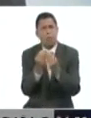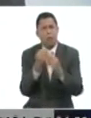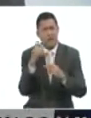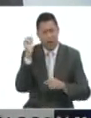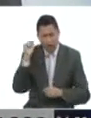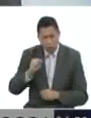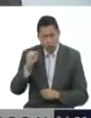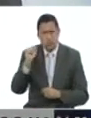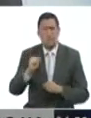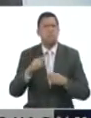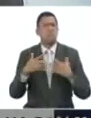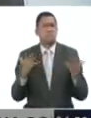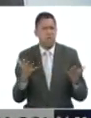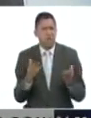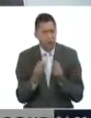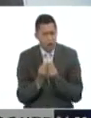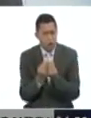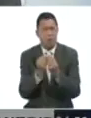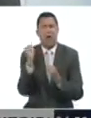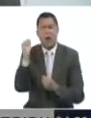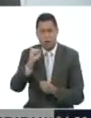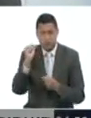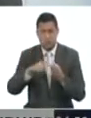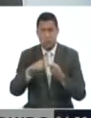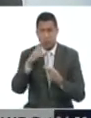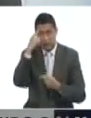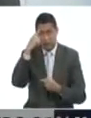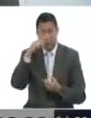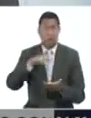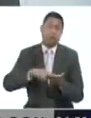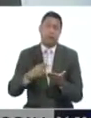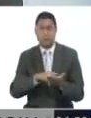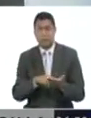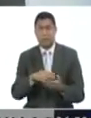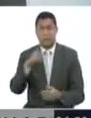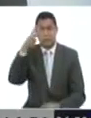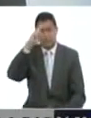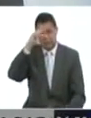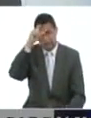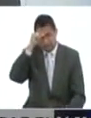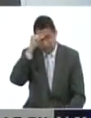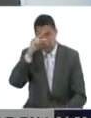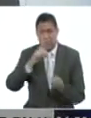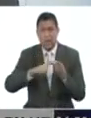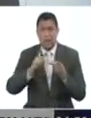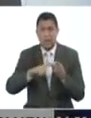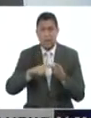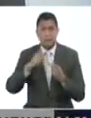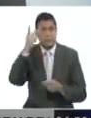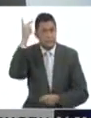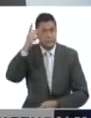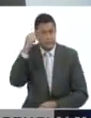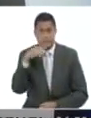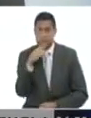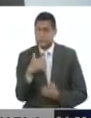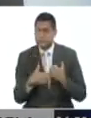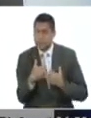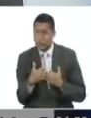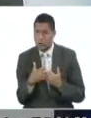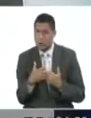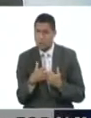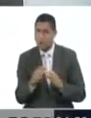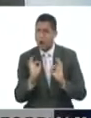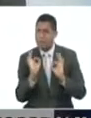autismo. ¿Qué cosas pueden acompañar al autismo? La epilepsia, el retardo mental, conductas psiquiátricas, ¿ok? Esos son en